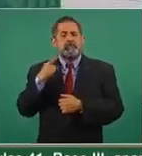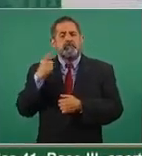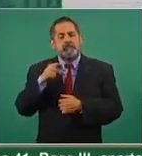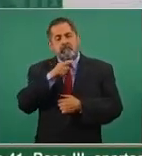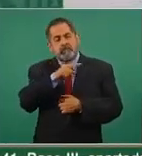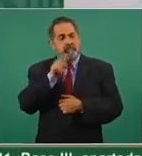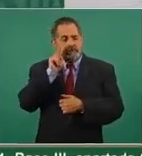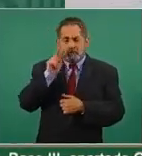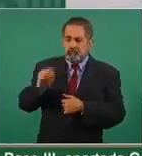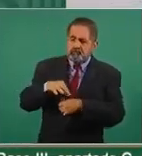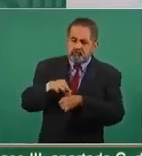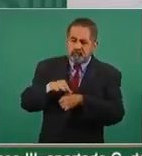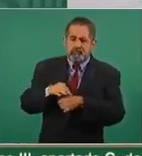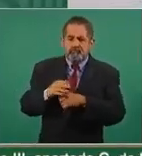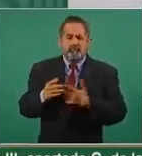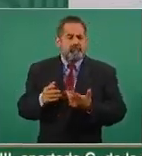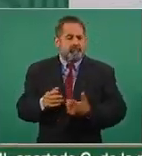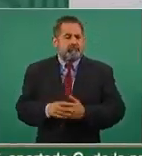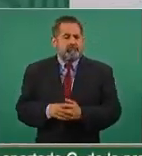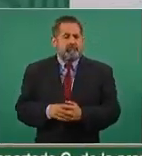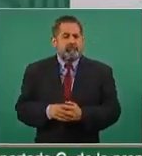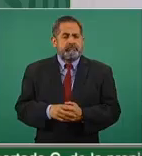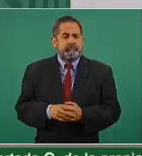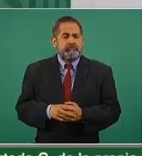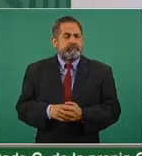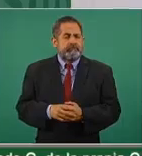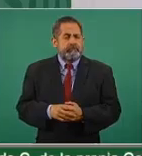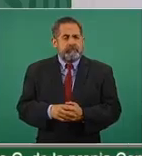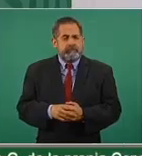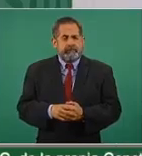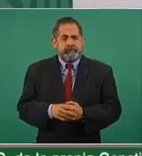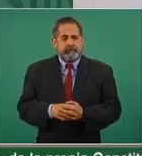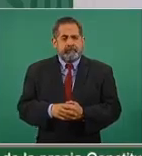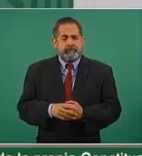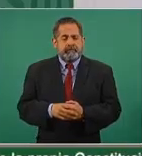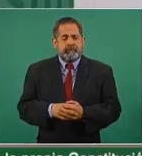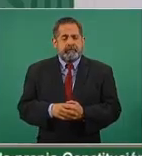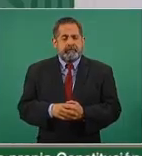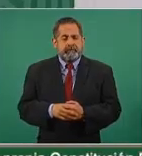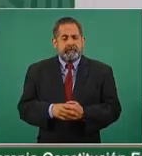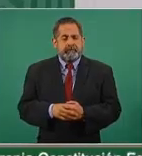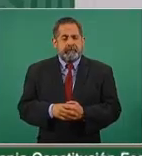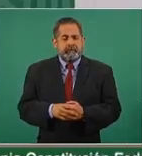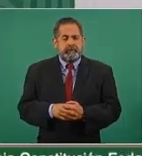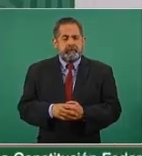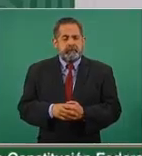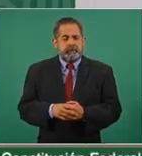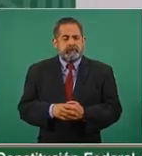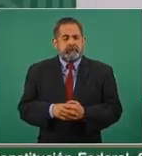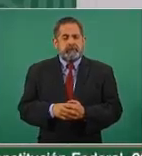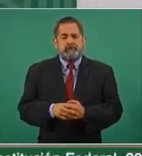se